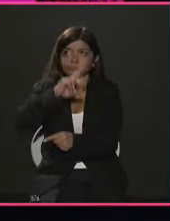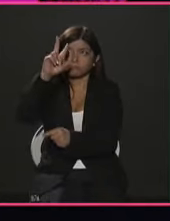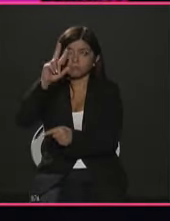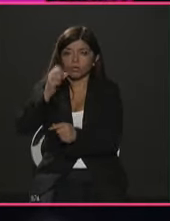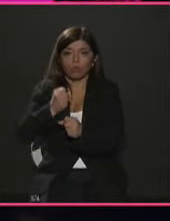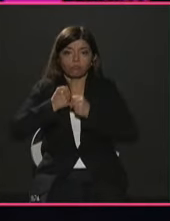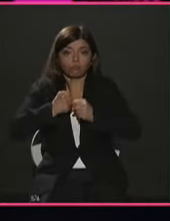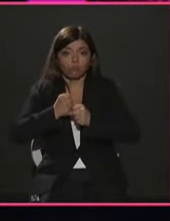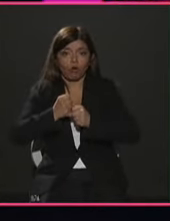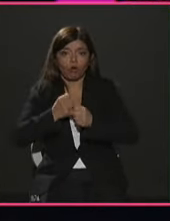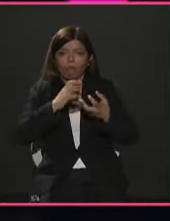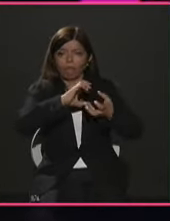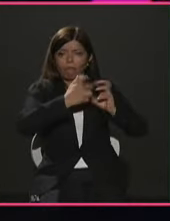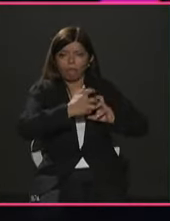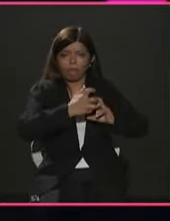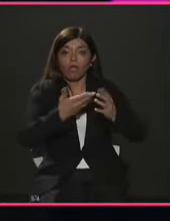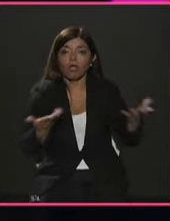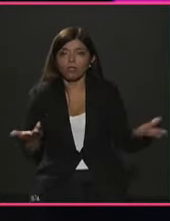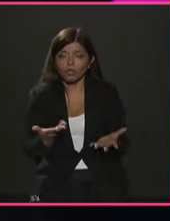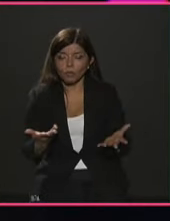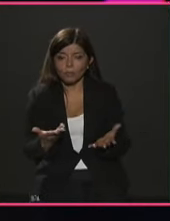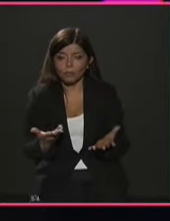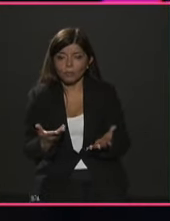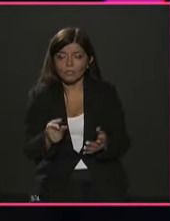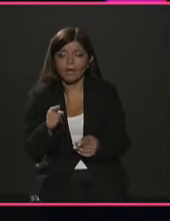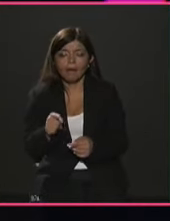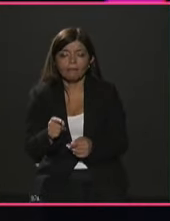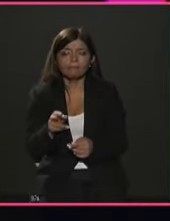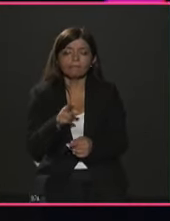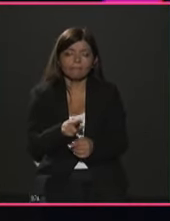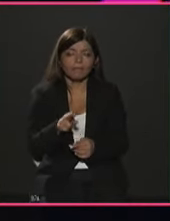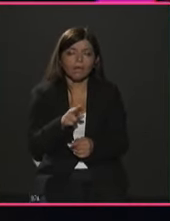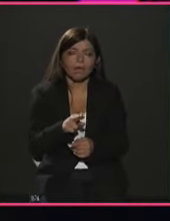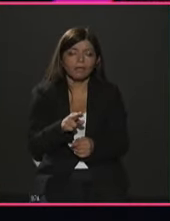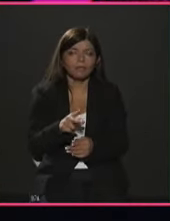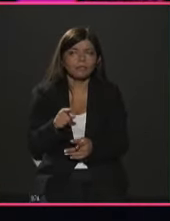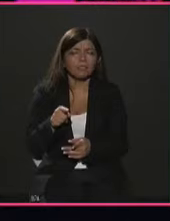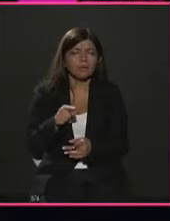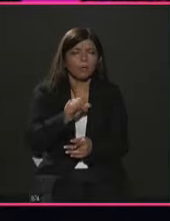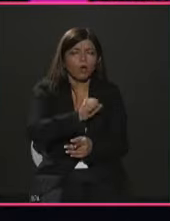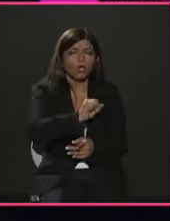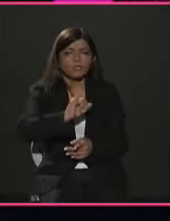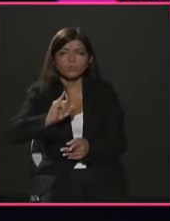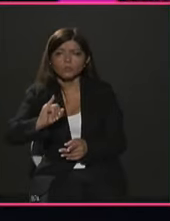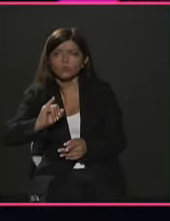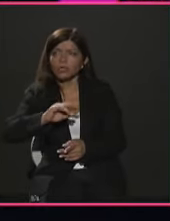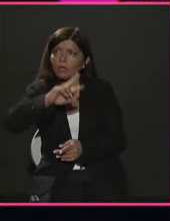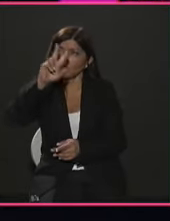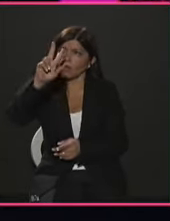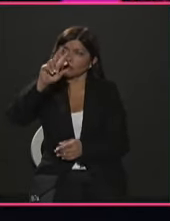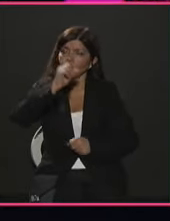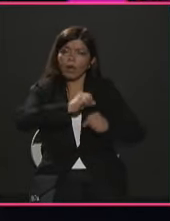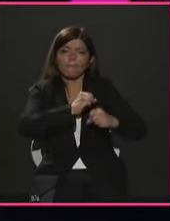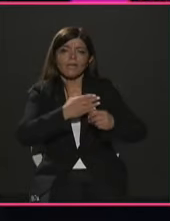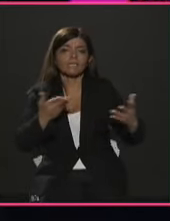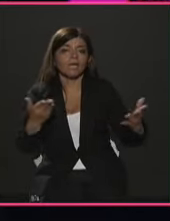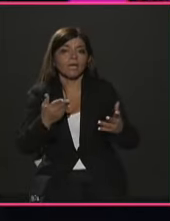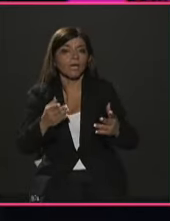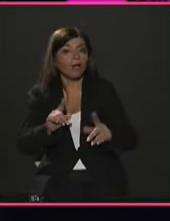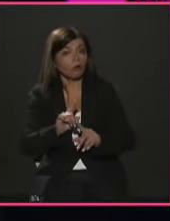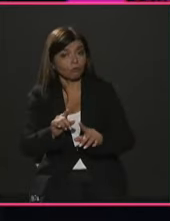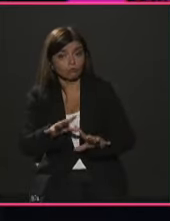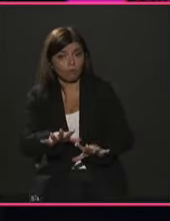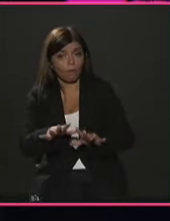o apocalíptica silicon está sonando más como un culto que como una industria hoy pero no es sorpresa